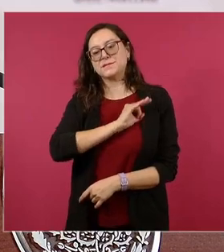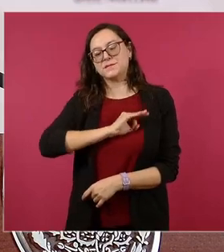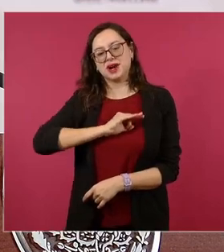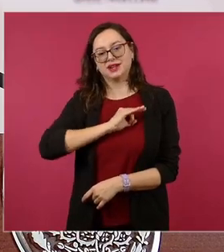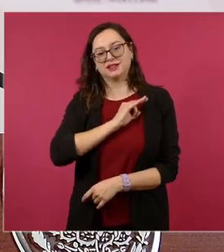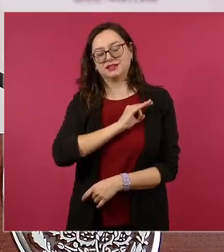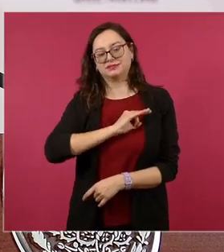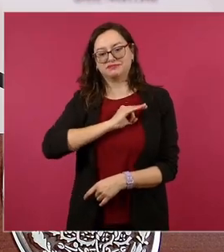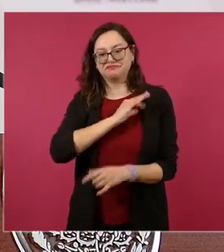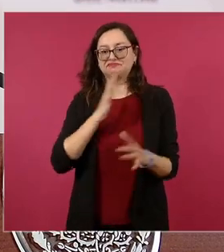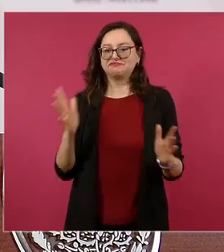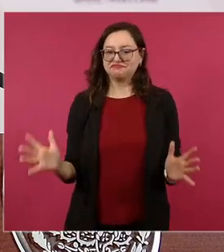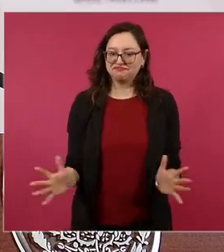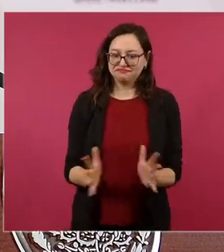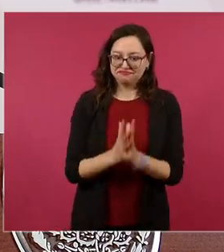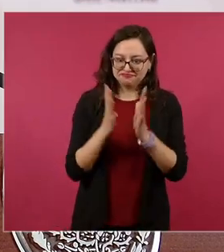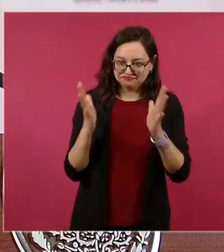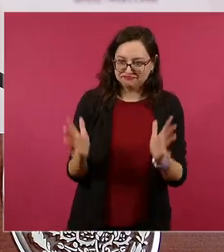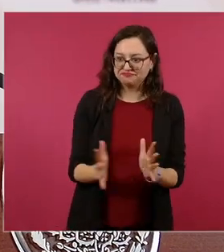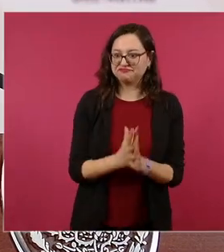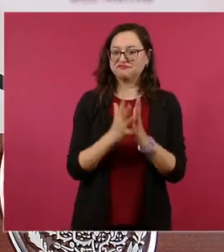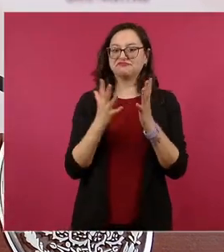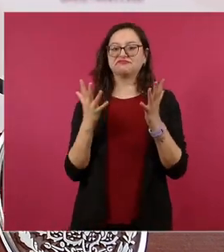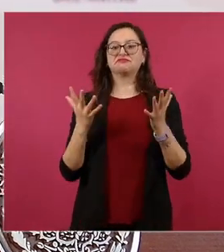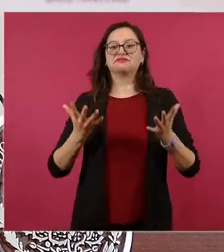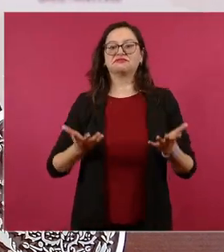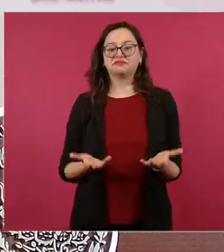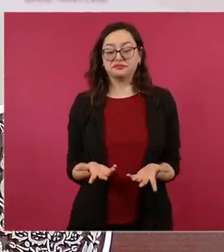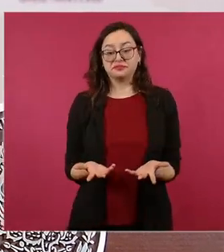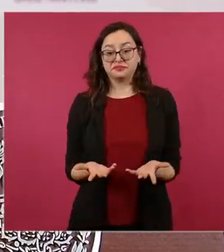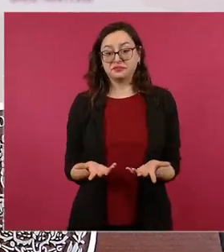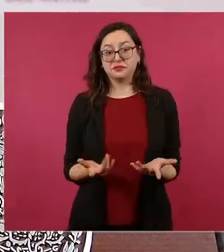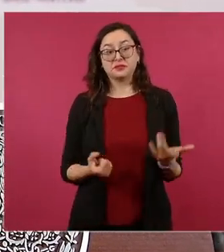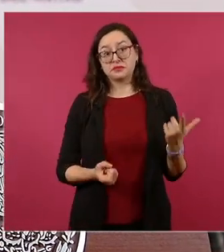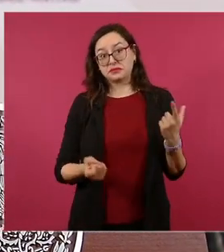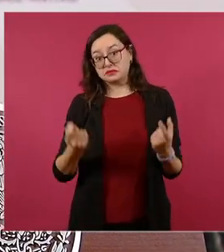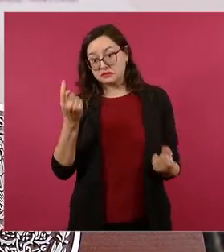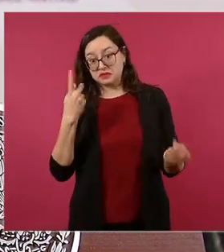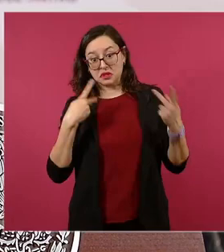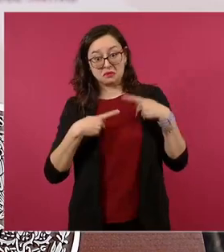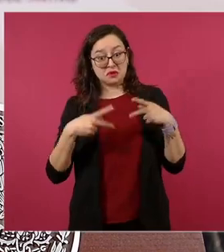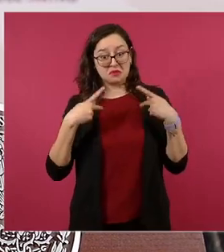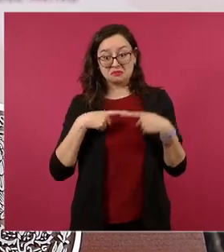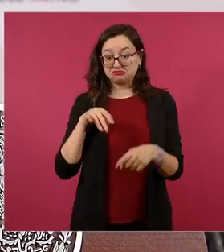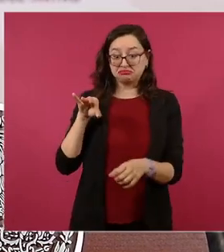participaron y a los que por alguna razón no acudieron a las urnas también.